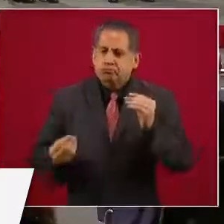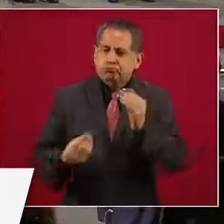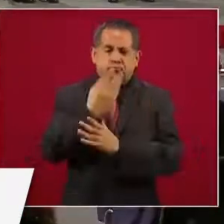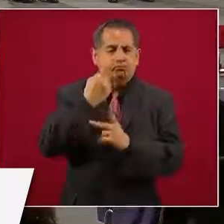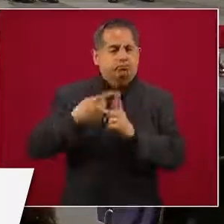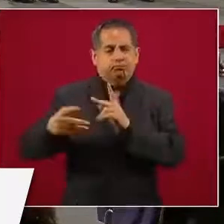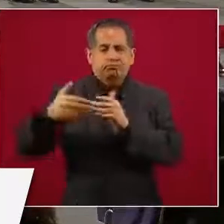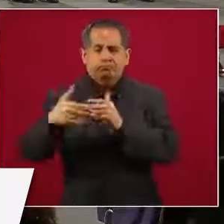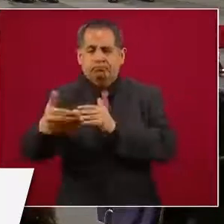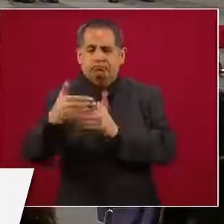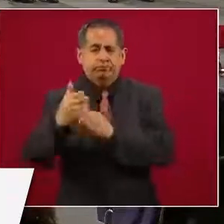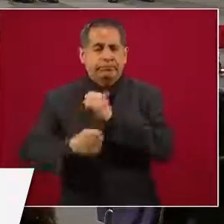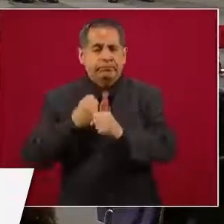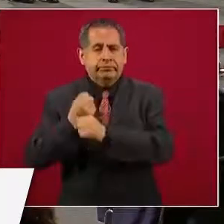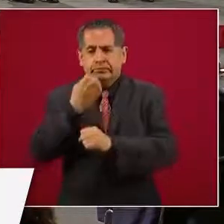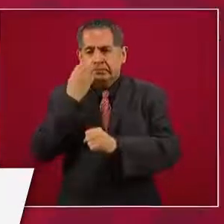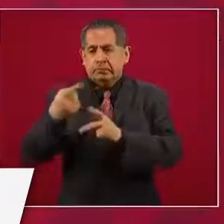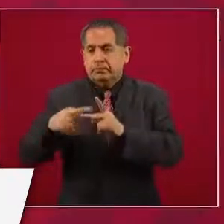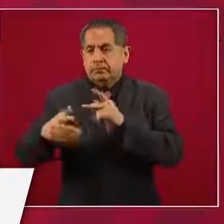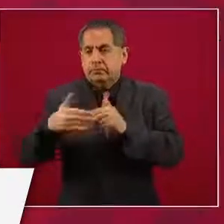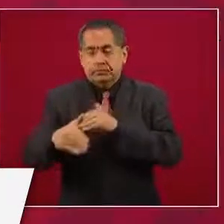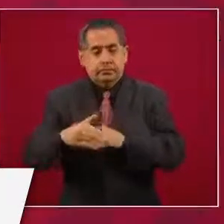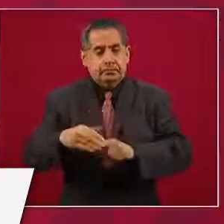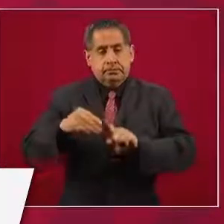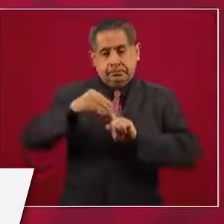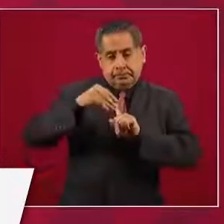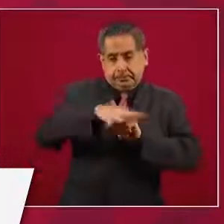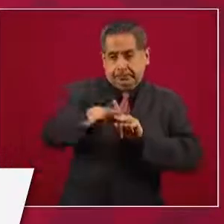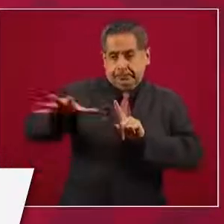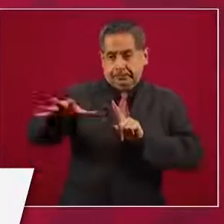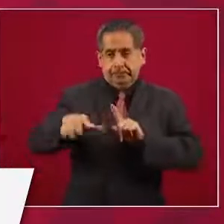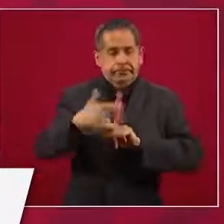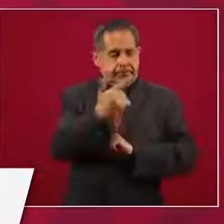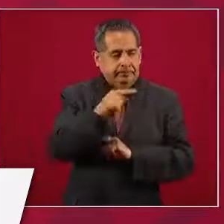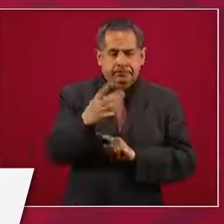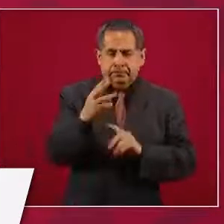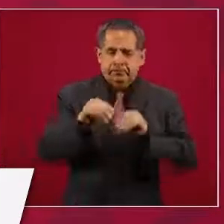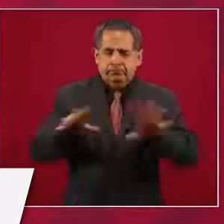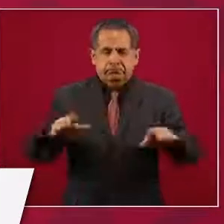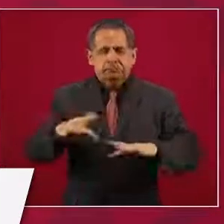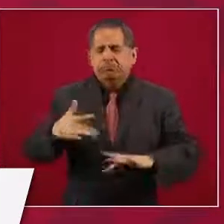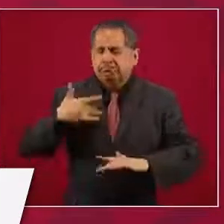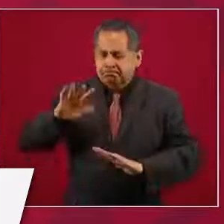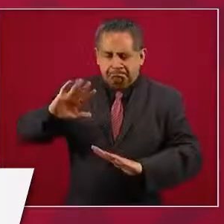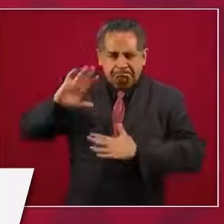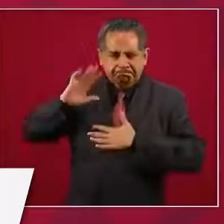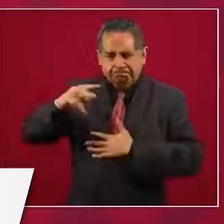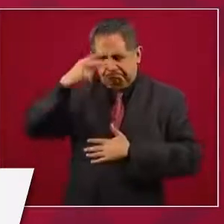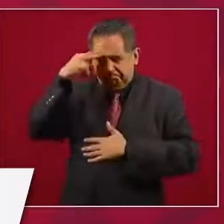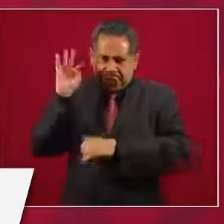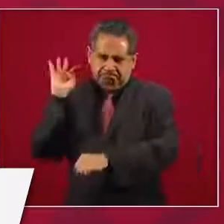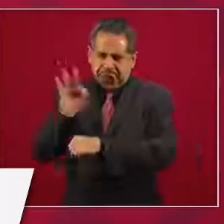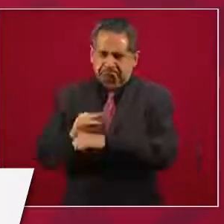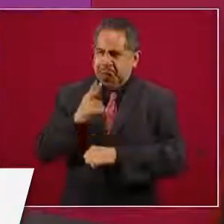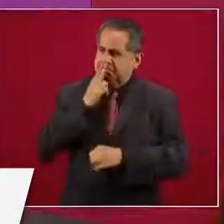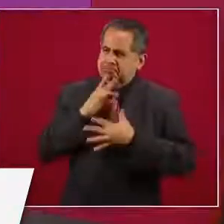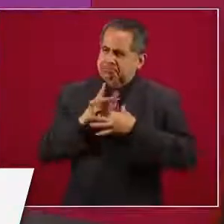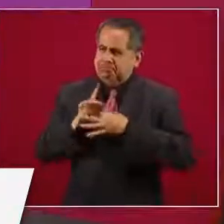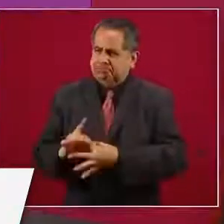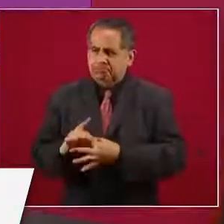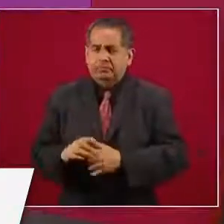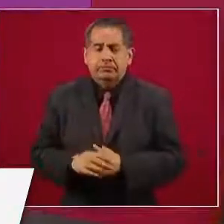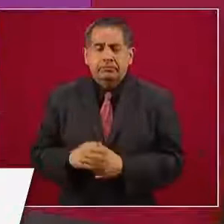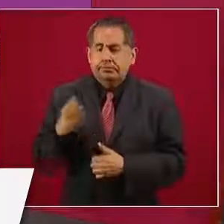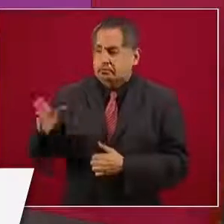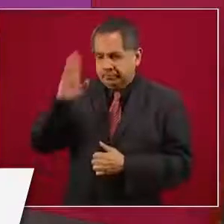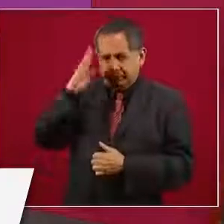escolar. Con esta señal refrendamos nuestro compromiso por México.